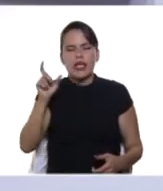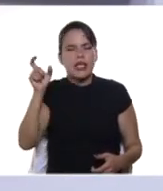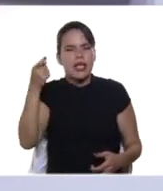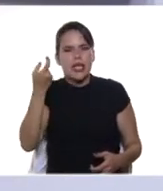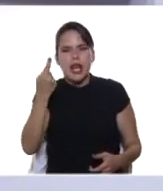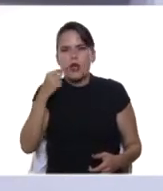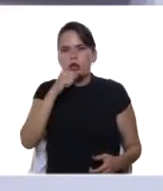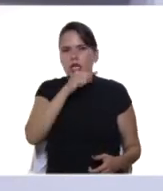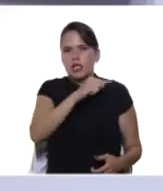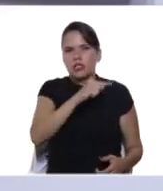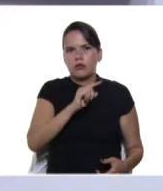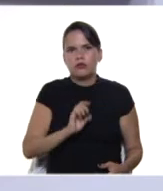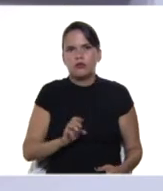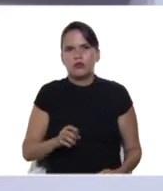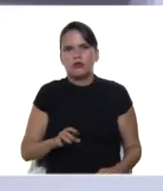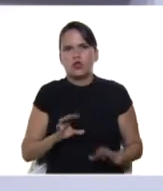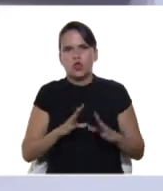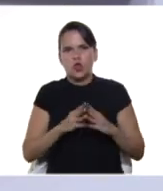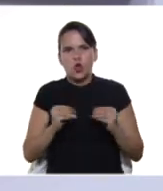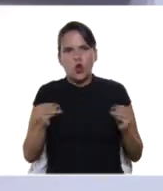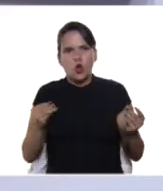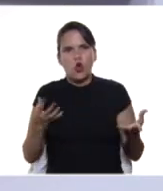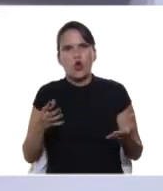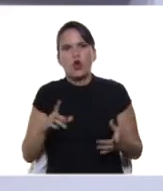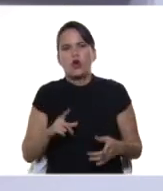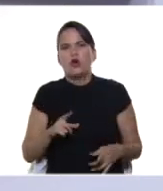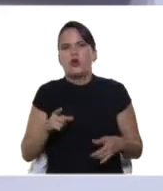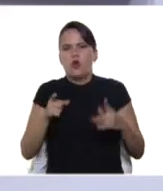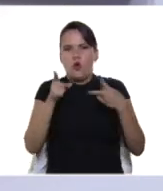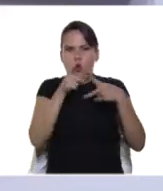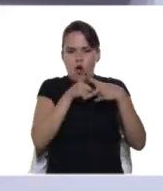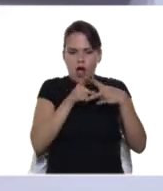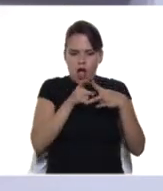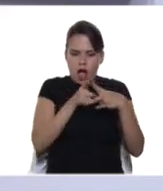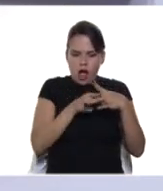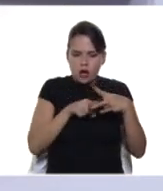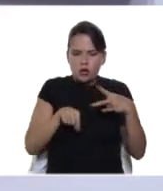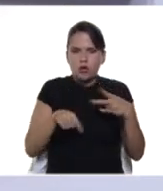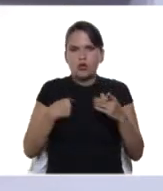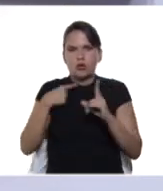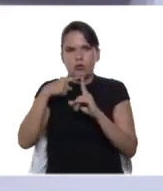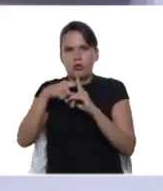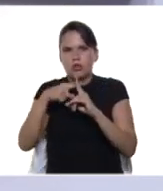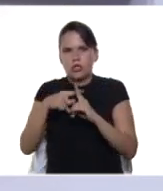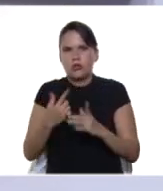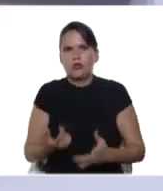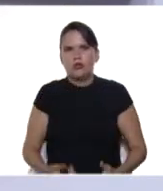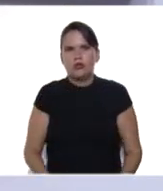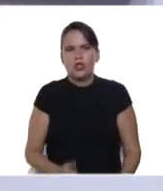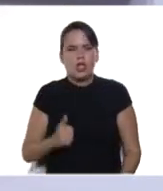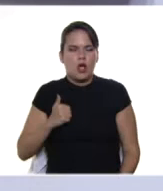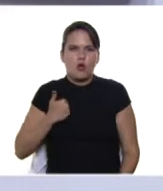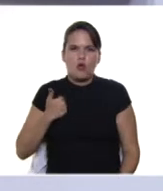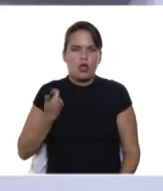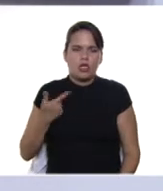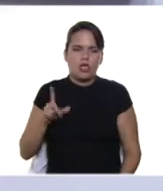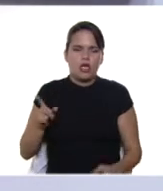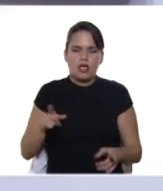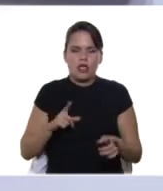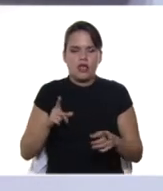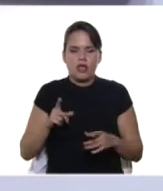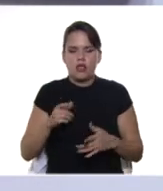sistema de coordenadas cartesianas, sino que todos los ángulos van a ser positivos en cualquiera de las